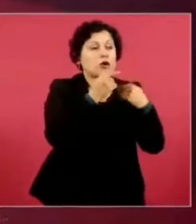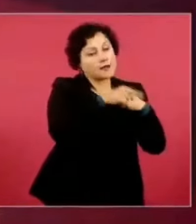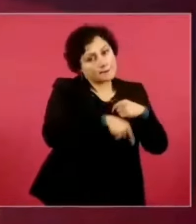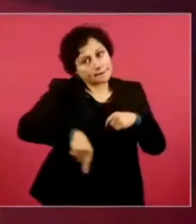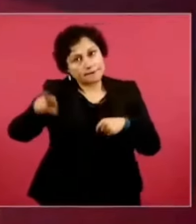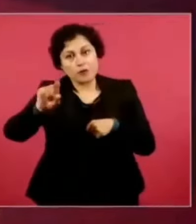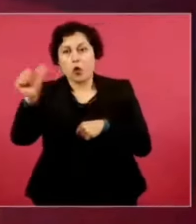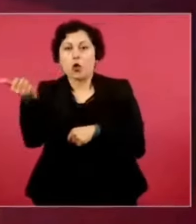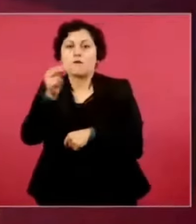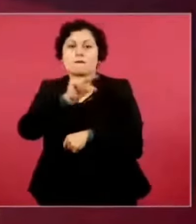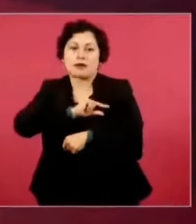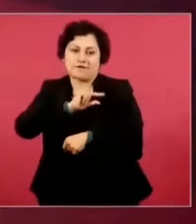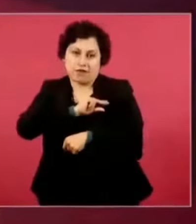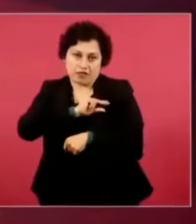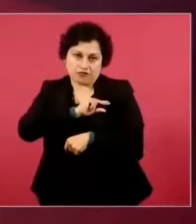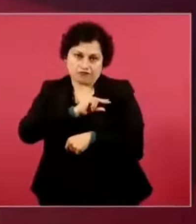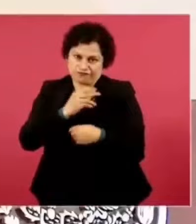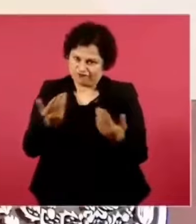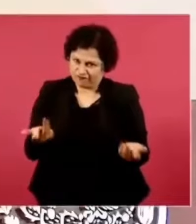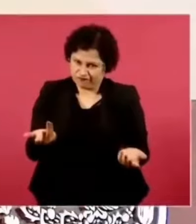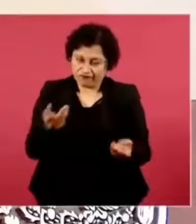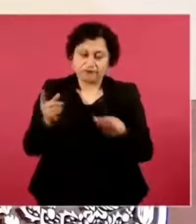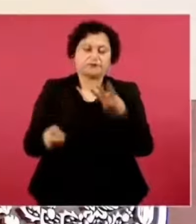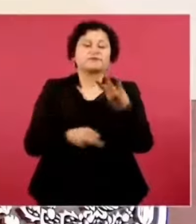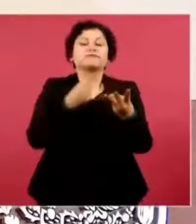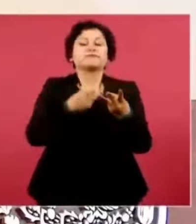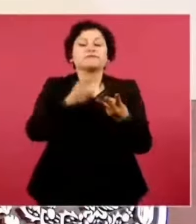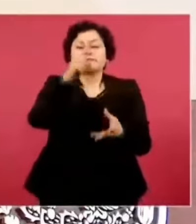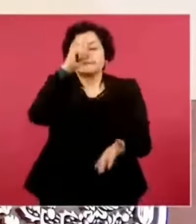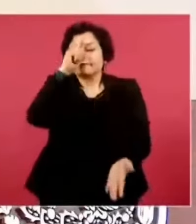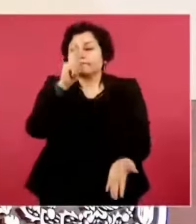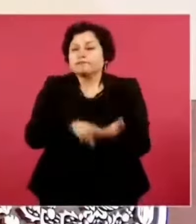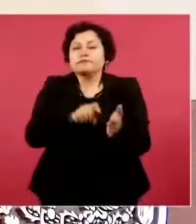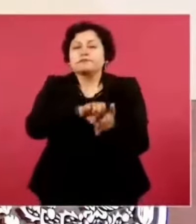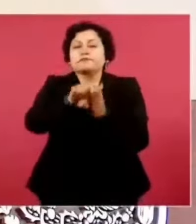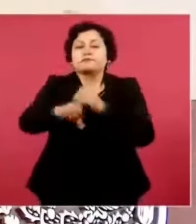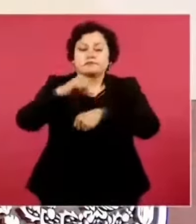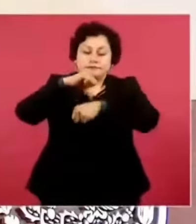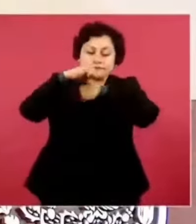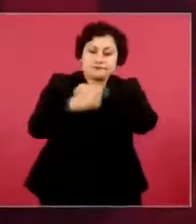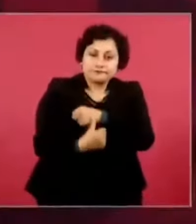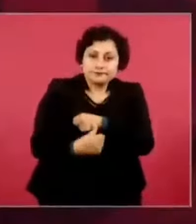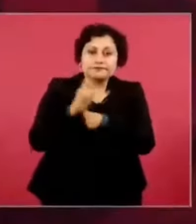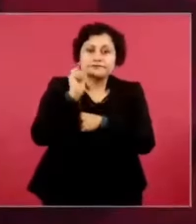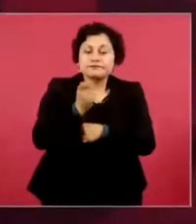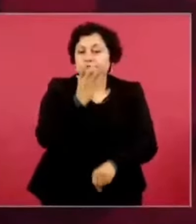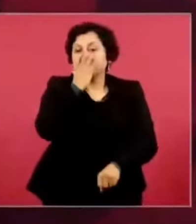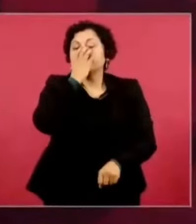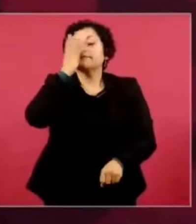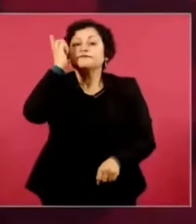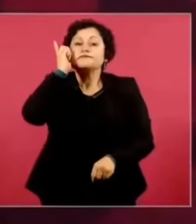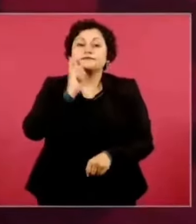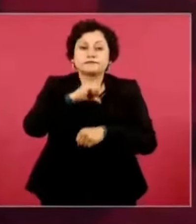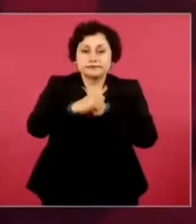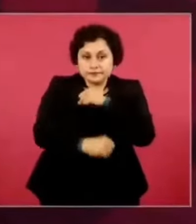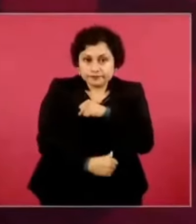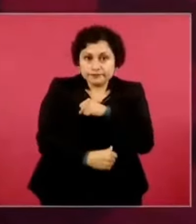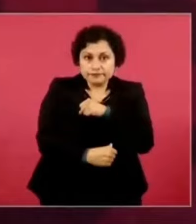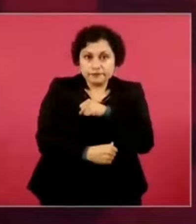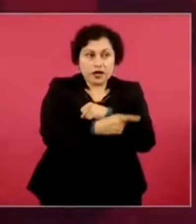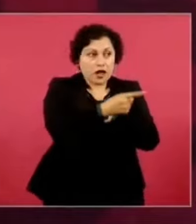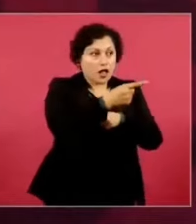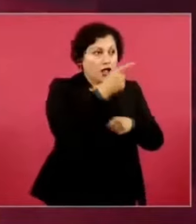trata de la anestesia, imagínense ustedes, también la da un privado, no es el Issste.